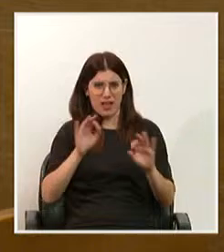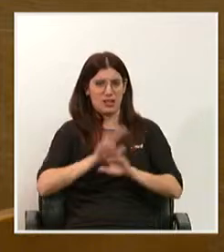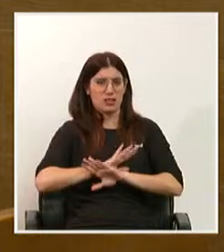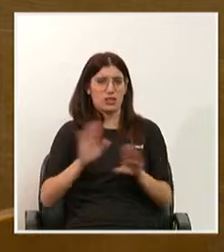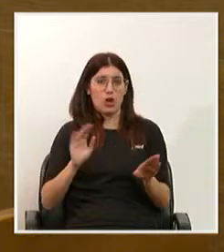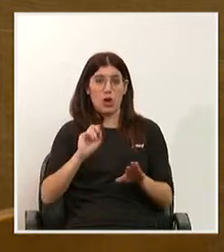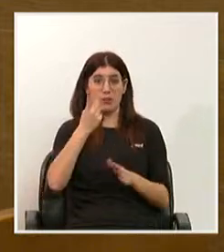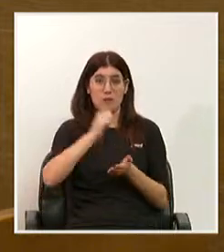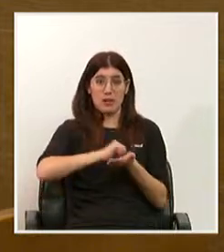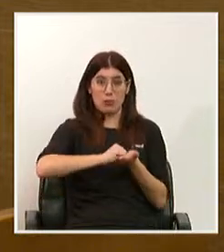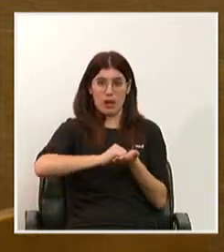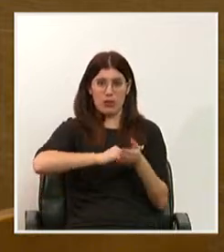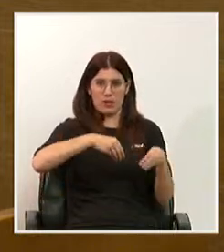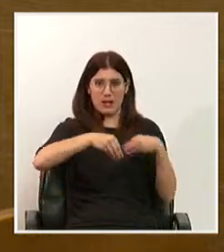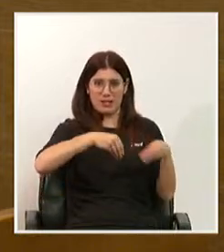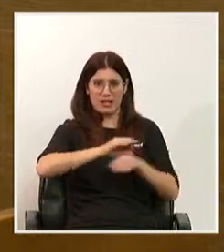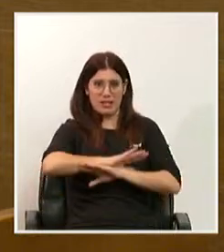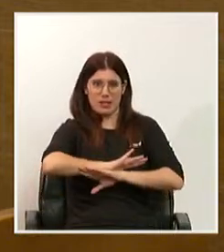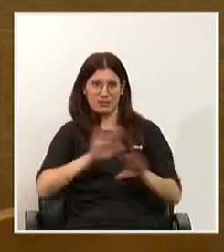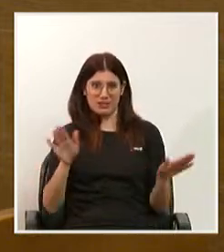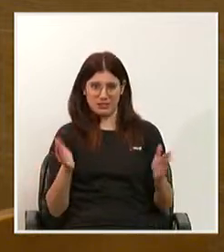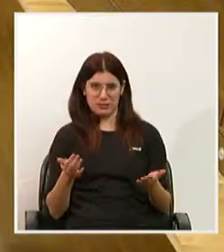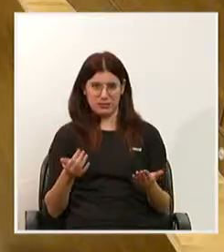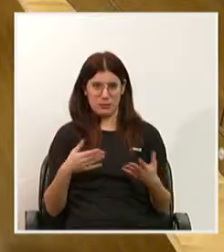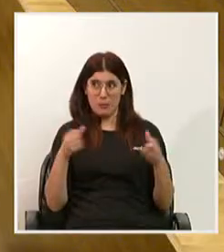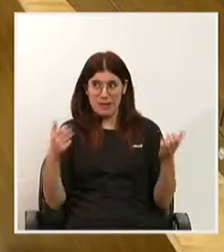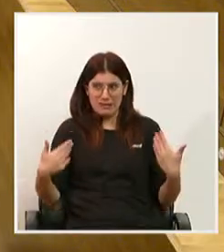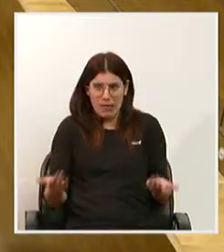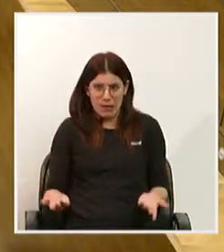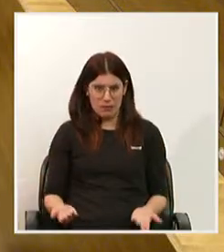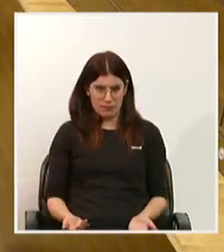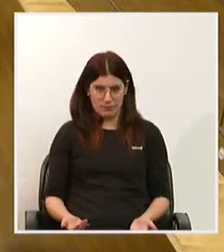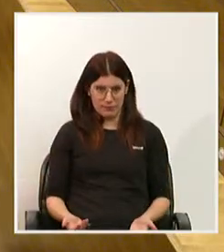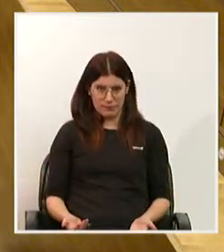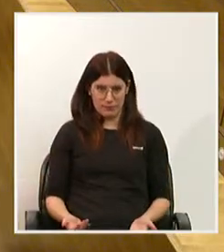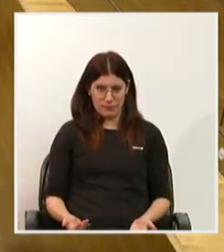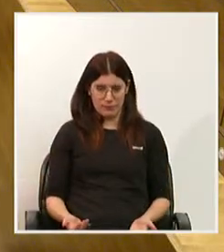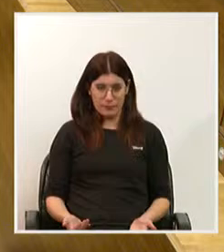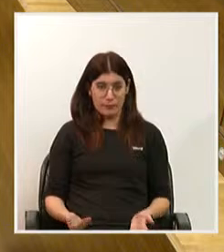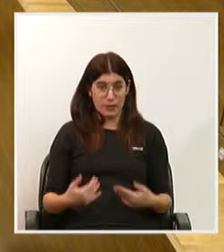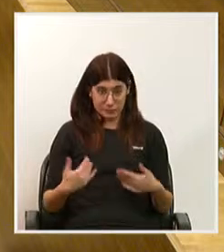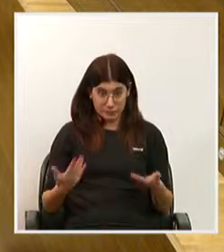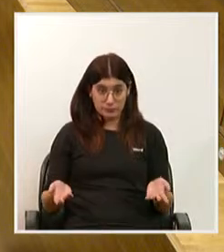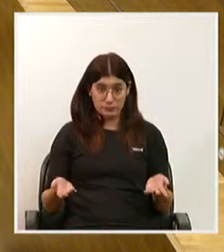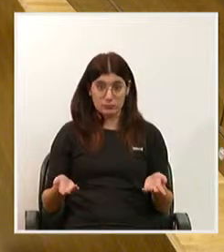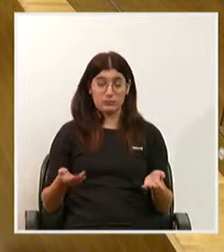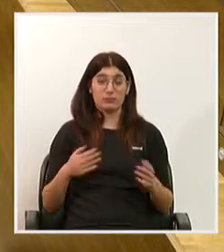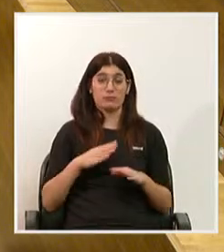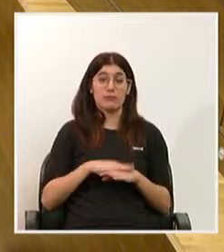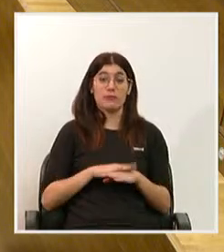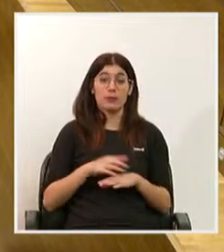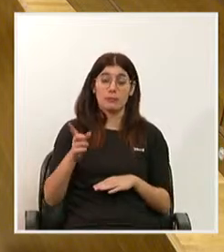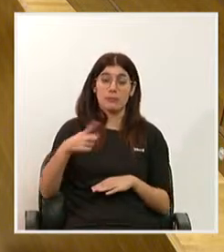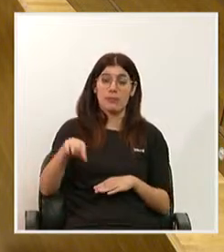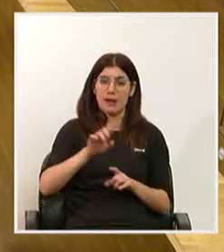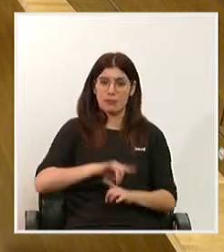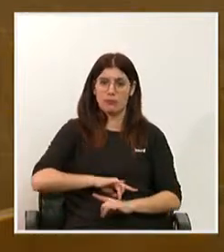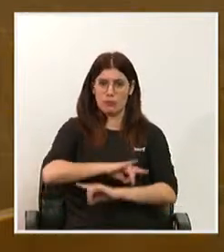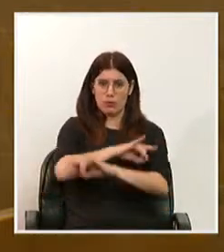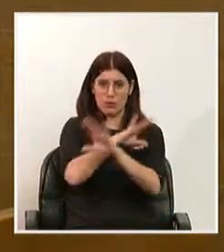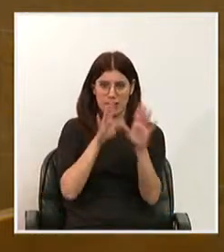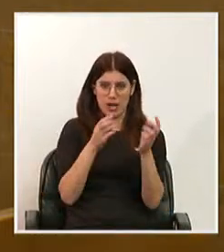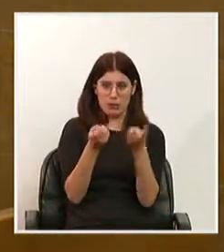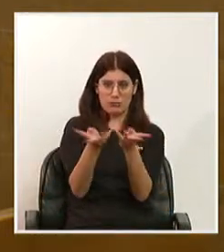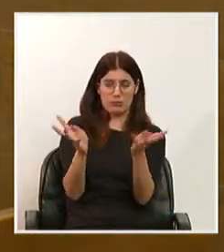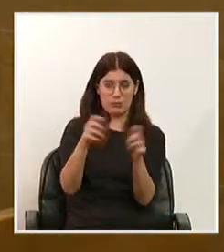borrador de la estrategia el primer borrador señor Así que para que le quede claro a sus señorías y a todo aquel que le